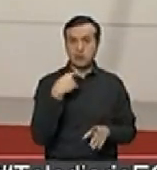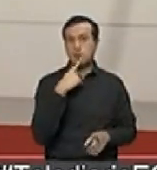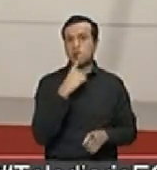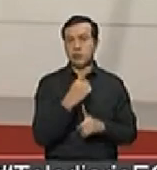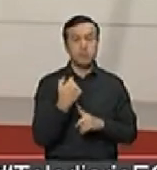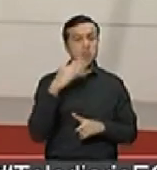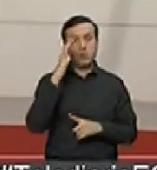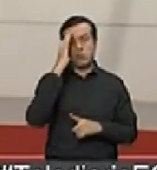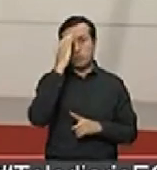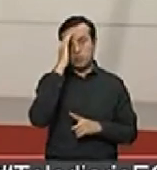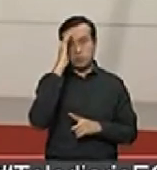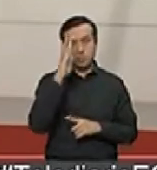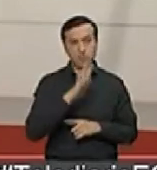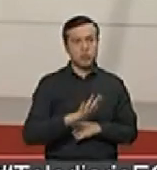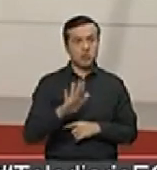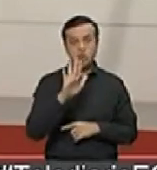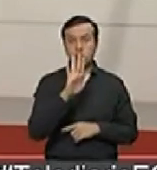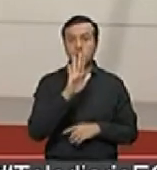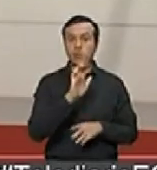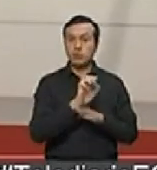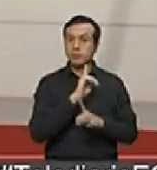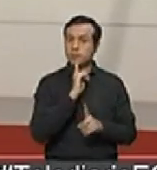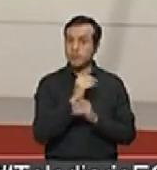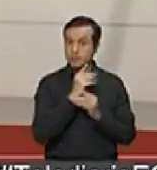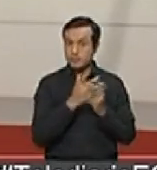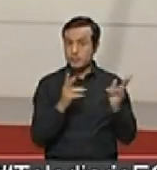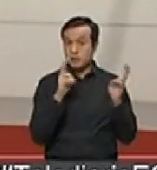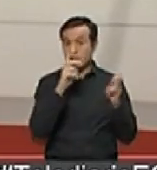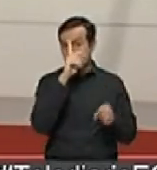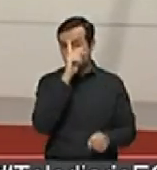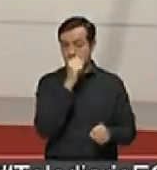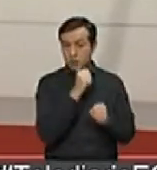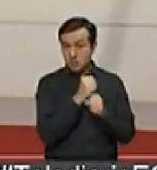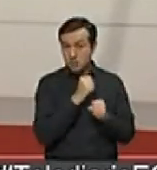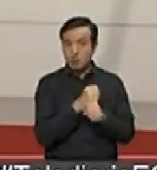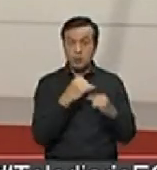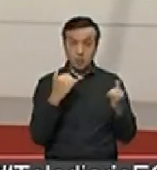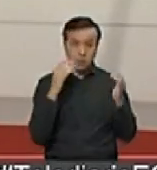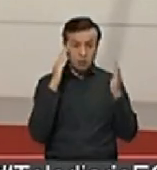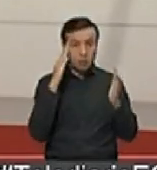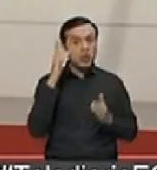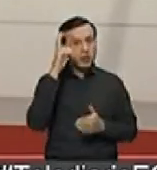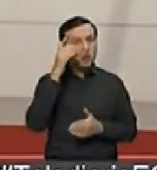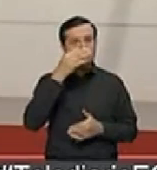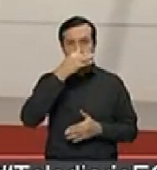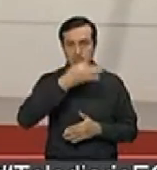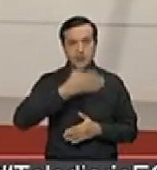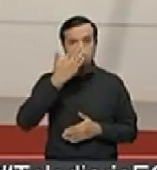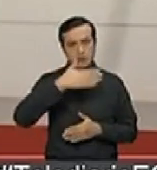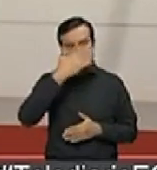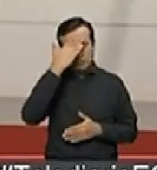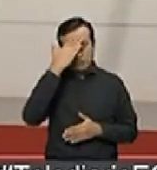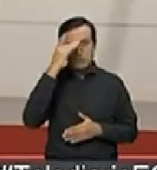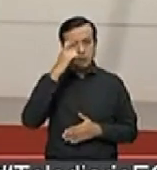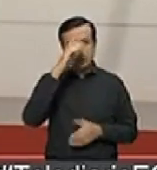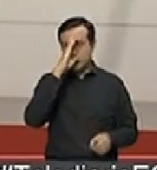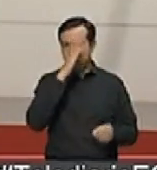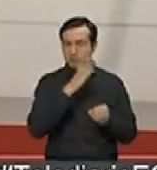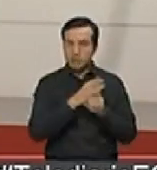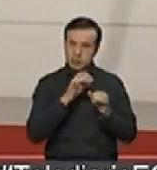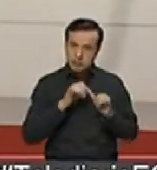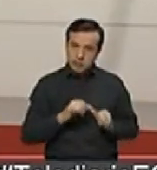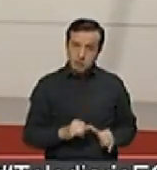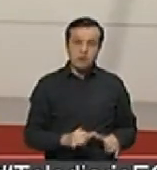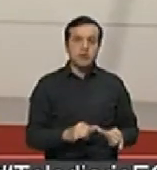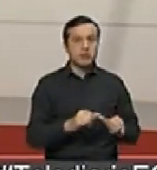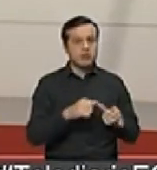principales preocupaciones de todos los habitantes del territorio nacional, el tema de empleo, y en este sentido yo creo y estoy seguro que tenemos que tener metas ambiciosas para